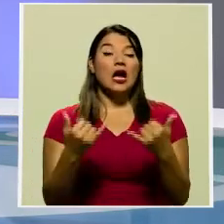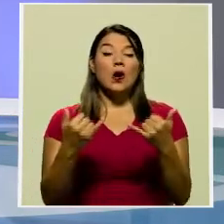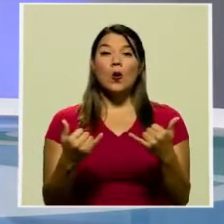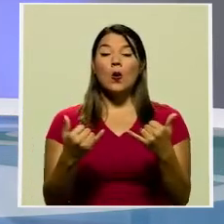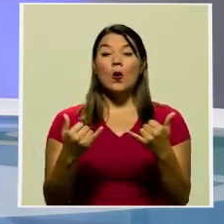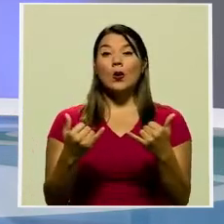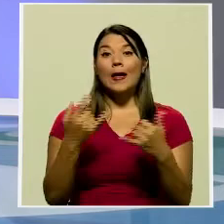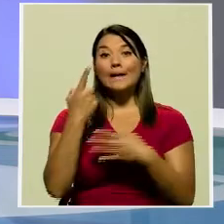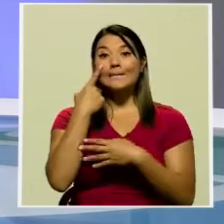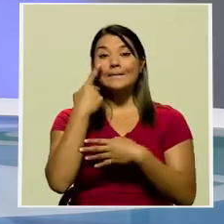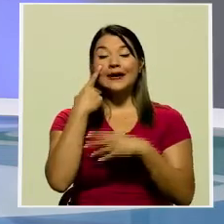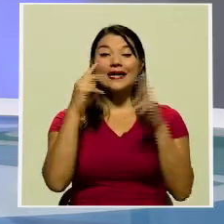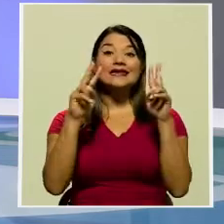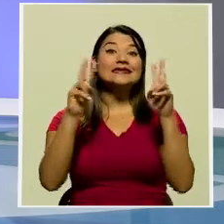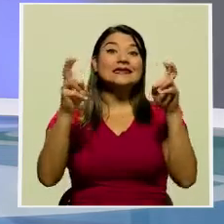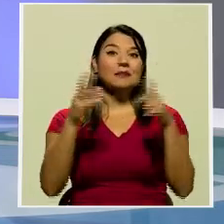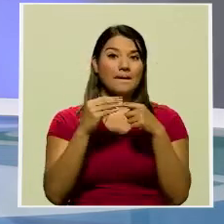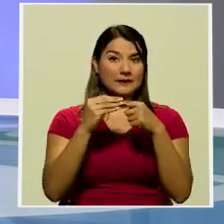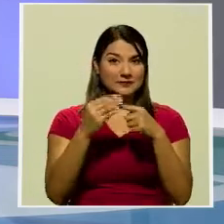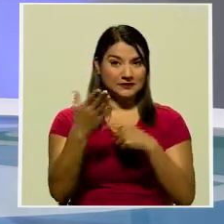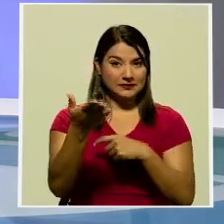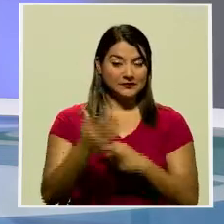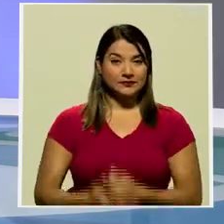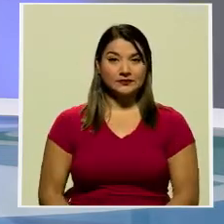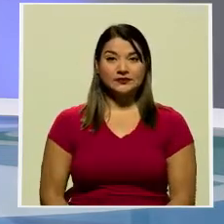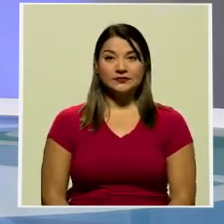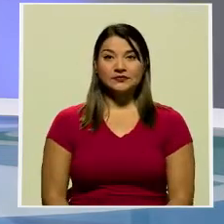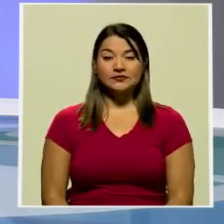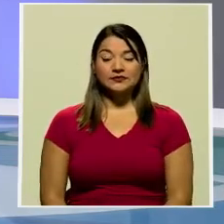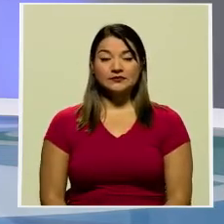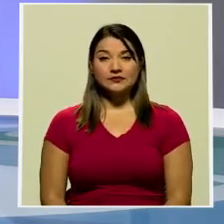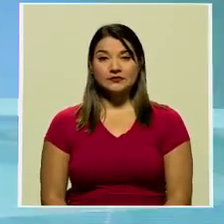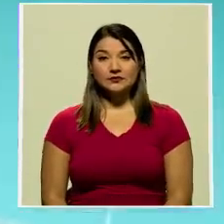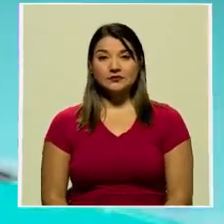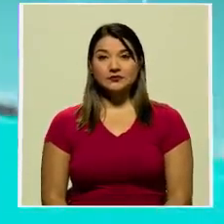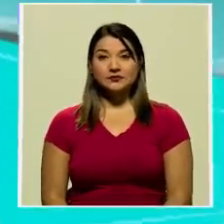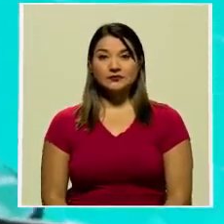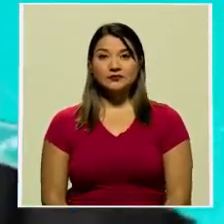directo a nuestros titulares. Adelante.